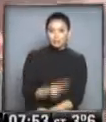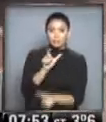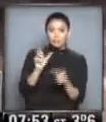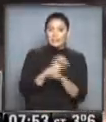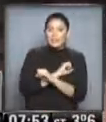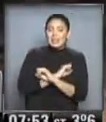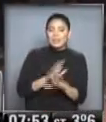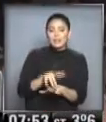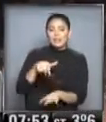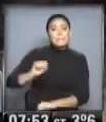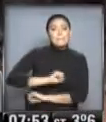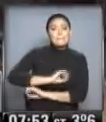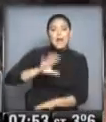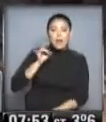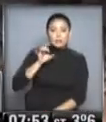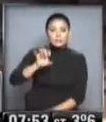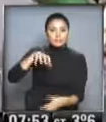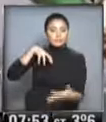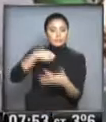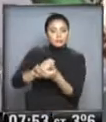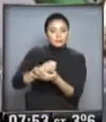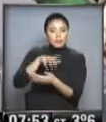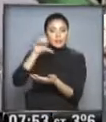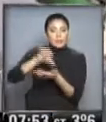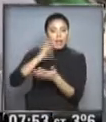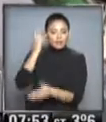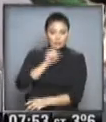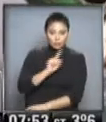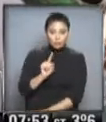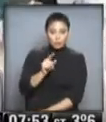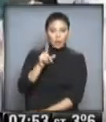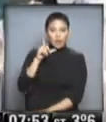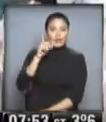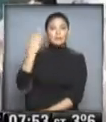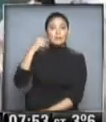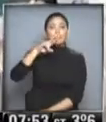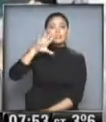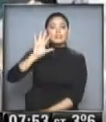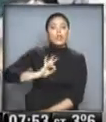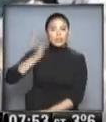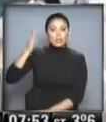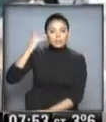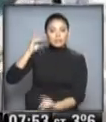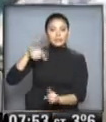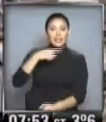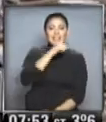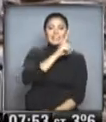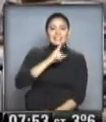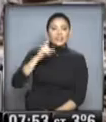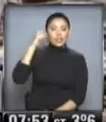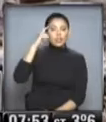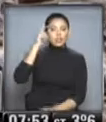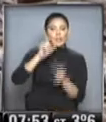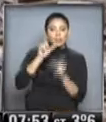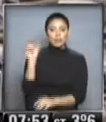este no es el peor accidente ferroviario que enluta francia en los últimos 25 años más de 110 pasajeros